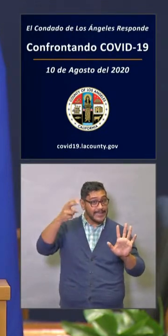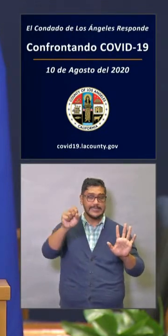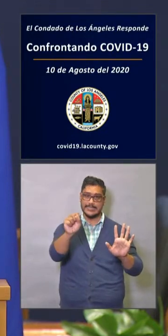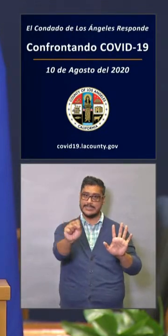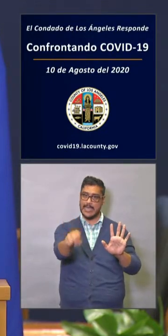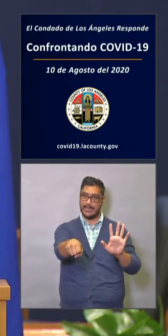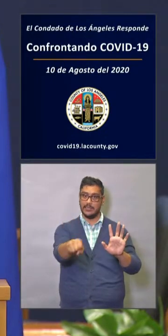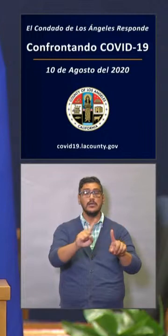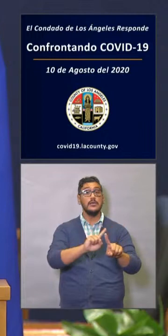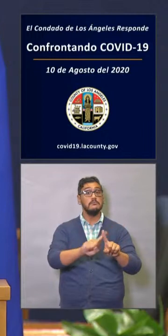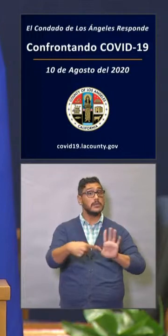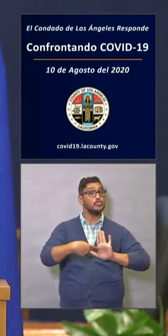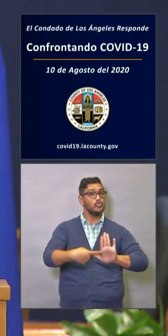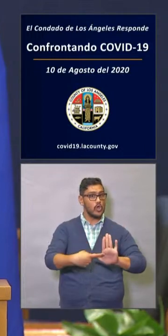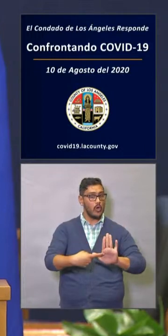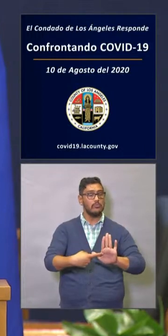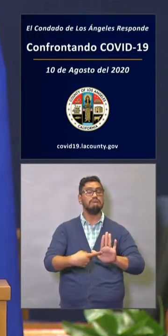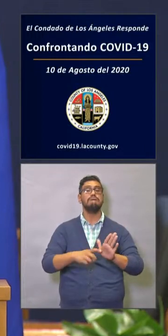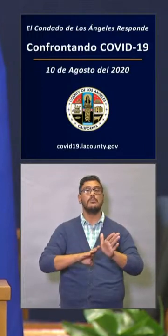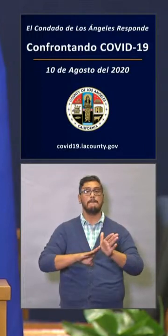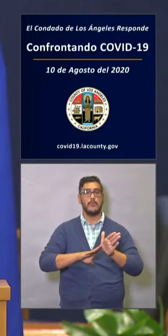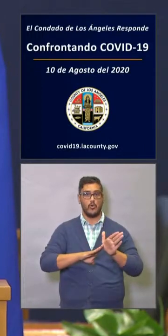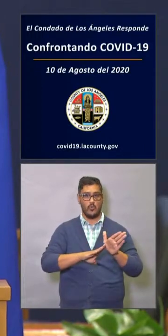muestra una señal de progreso.